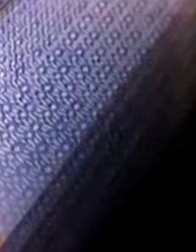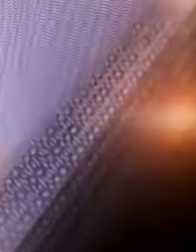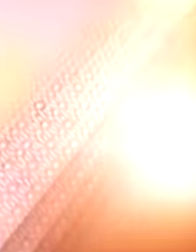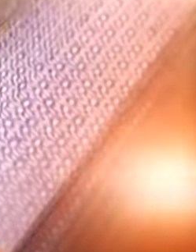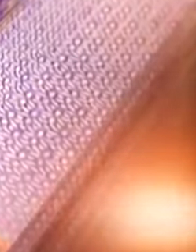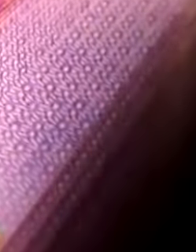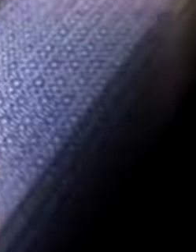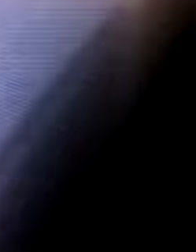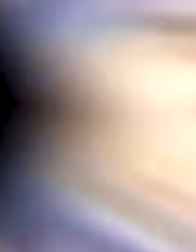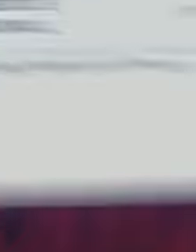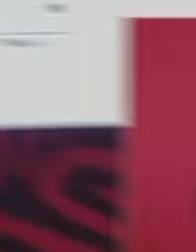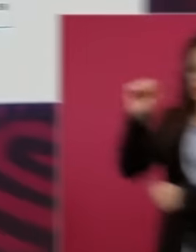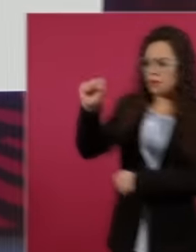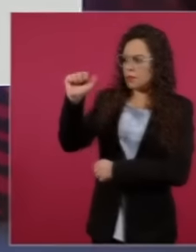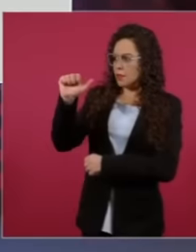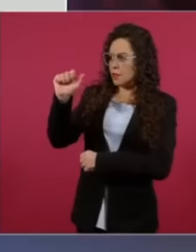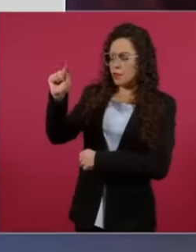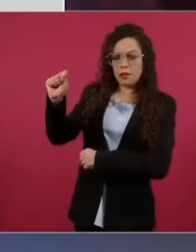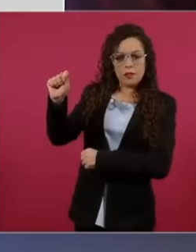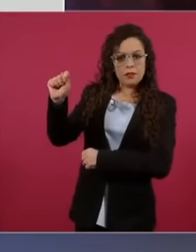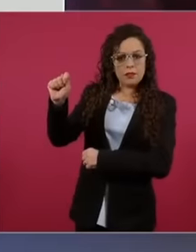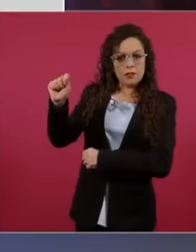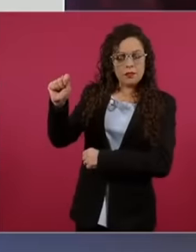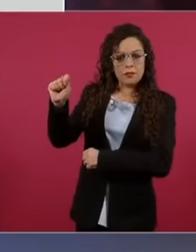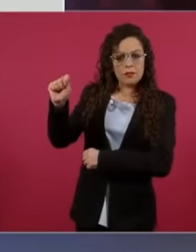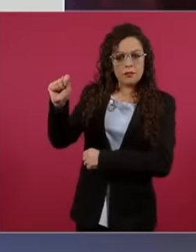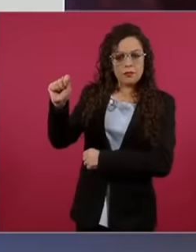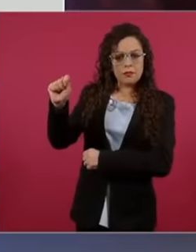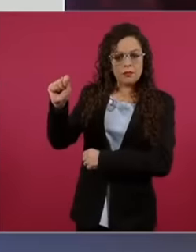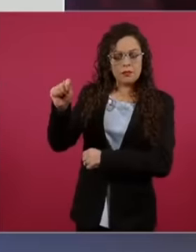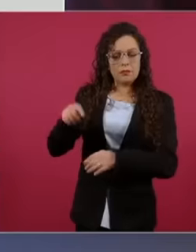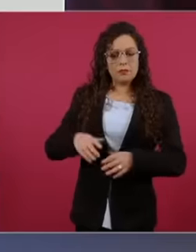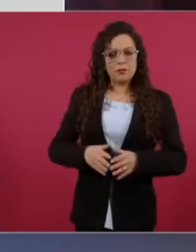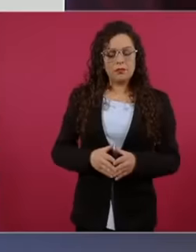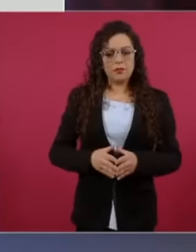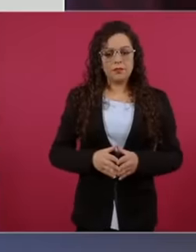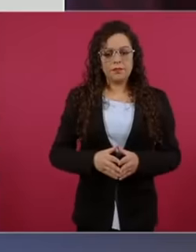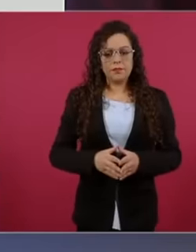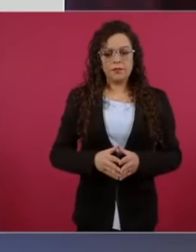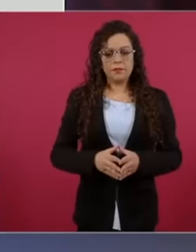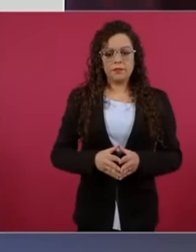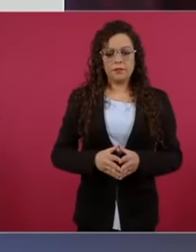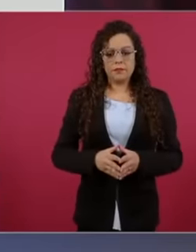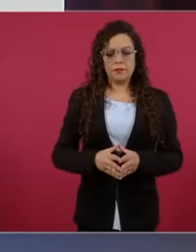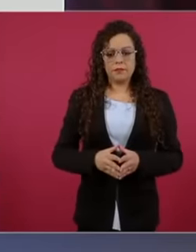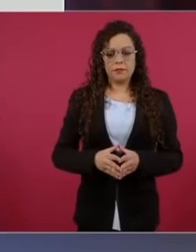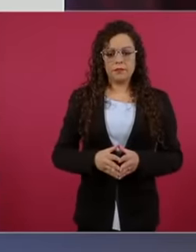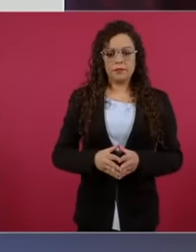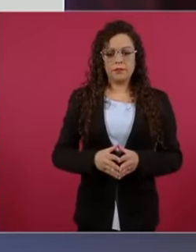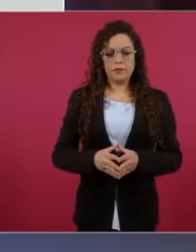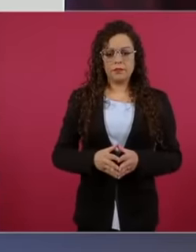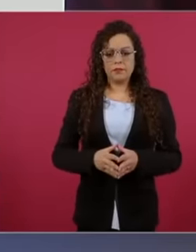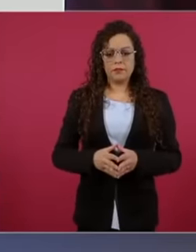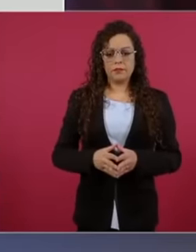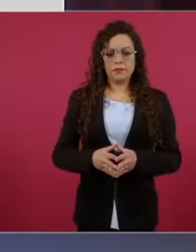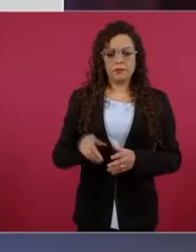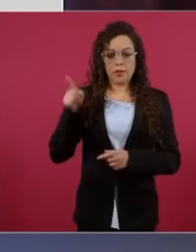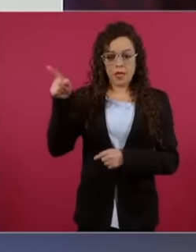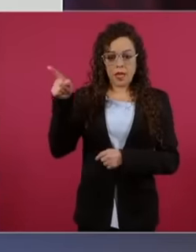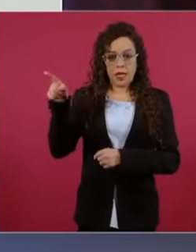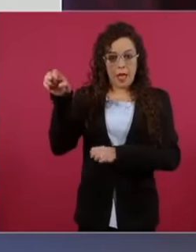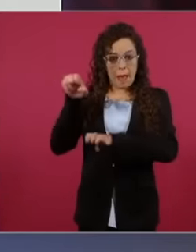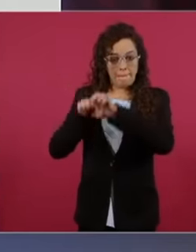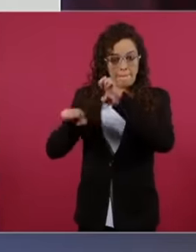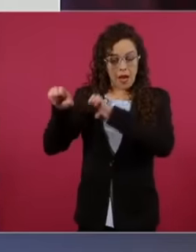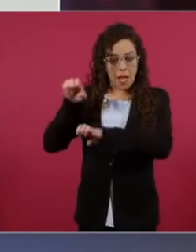oportuna. En la conferencia de prensa, el presidente López Obrador ha dado a conocer una lista de empresas que deben mucho dinero